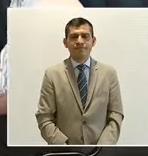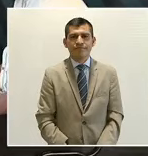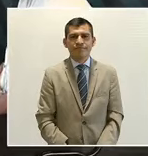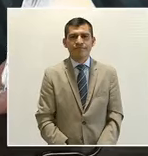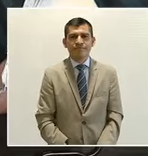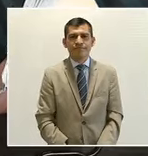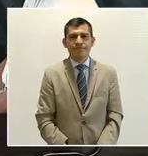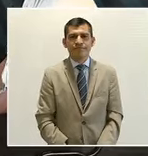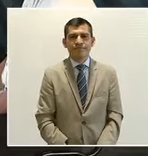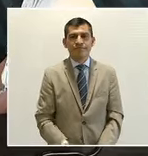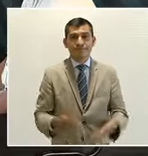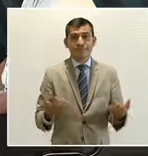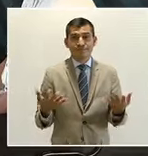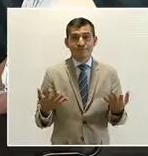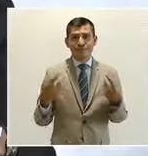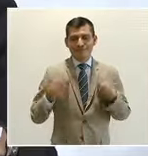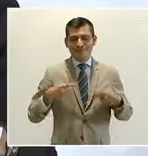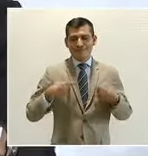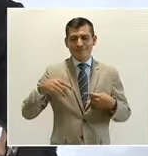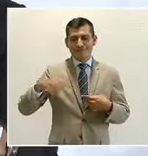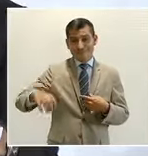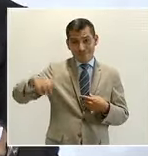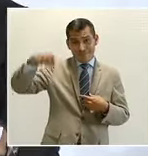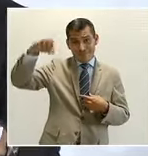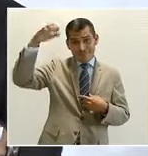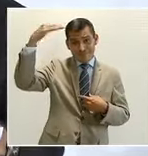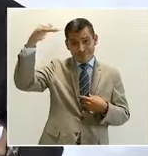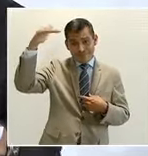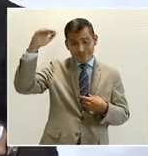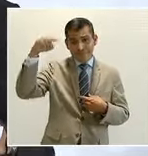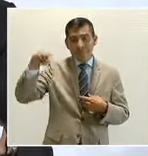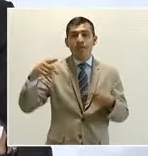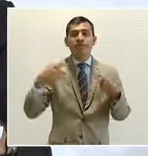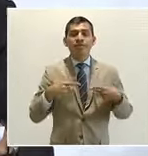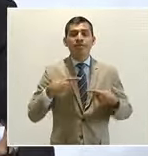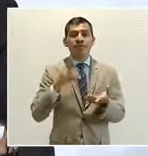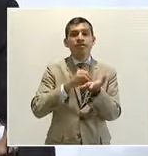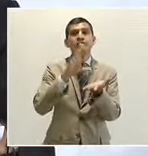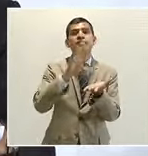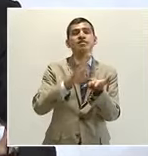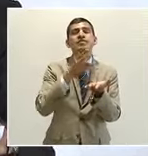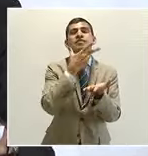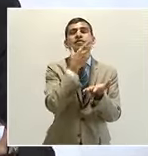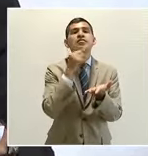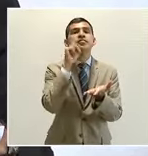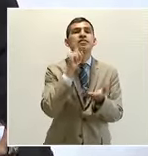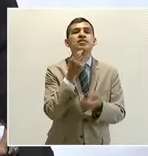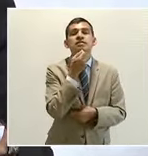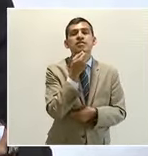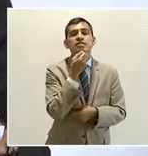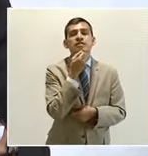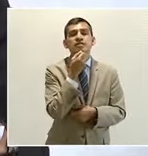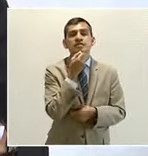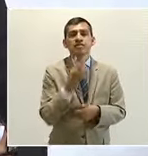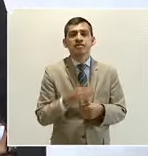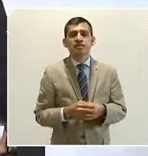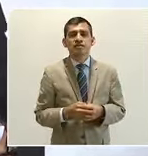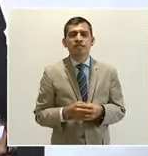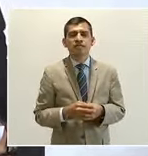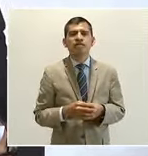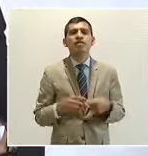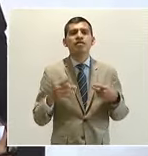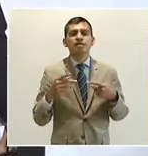los adultos mayores las personas con discapacidad niñas niños los